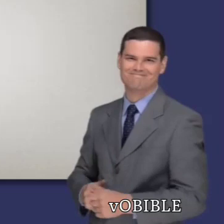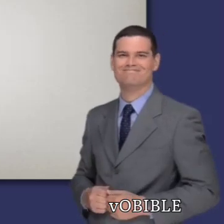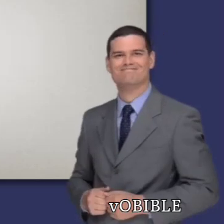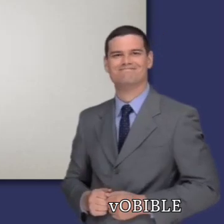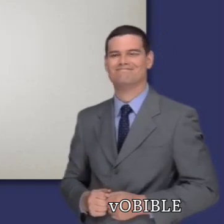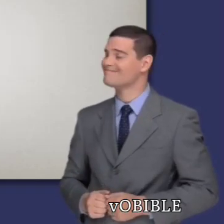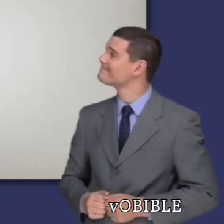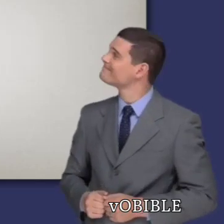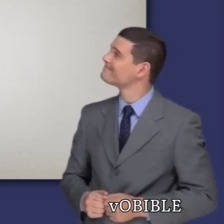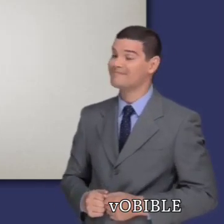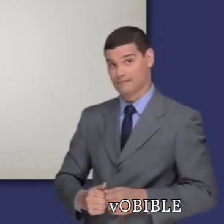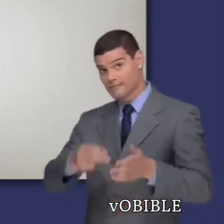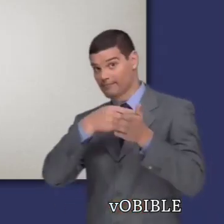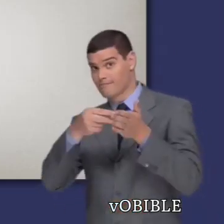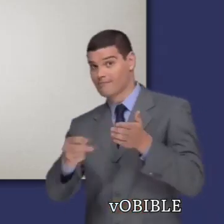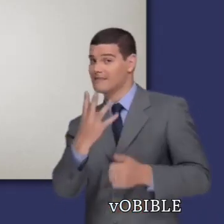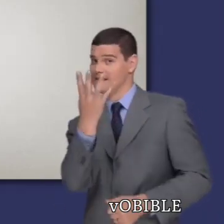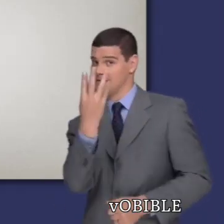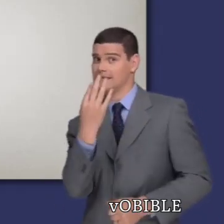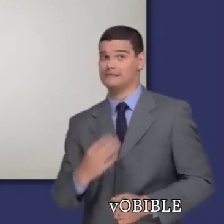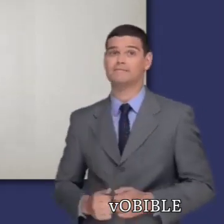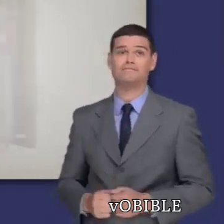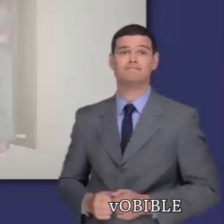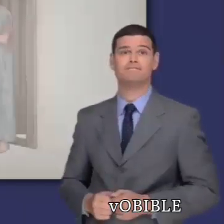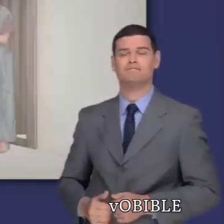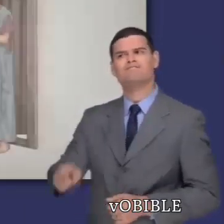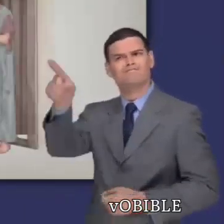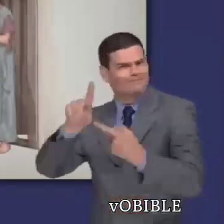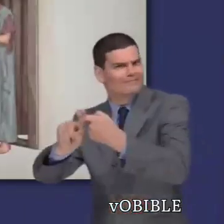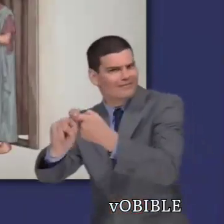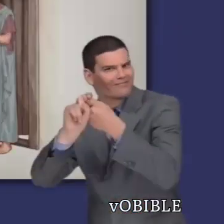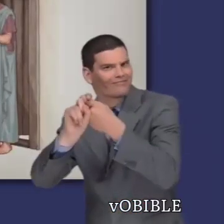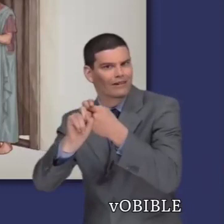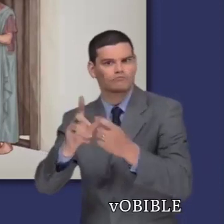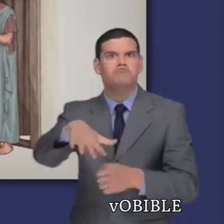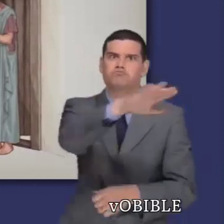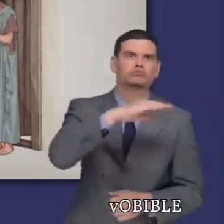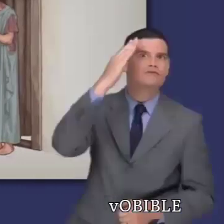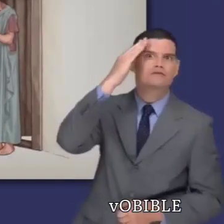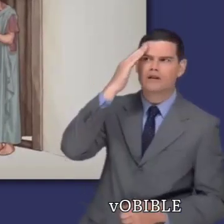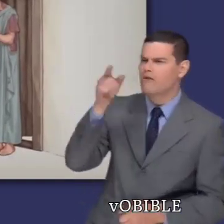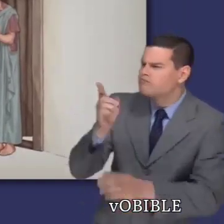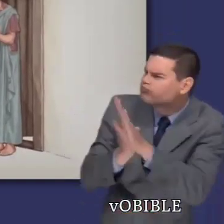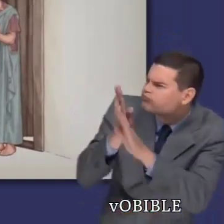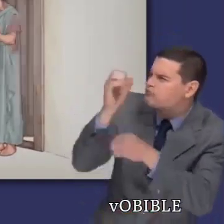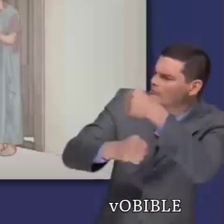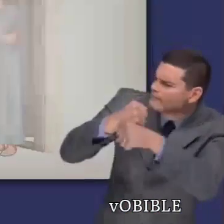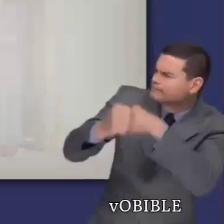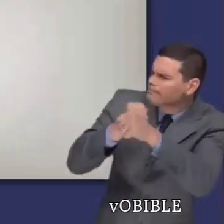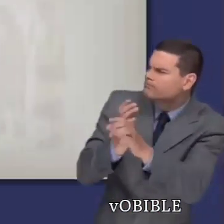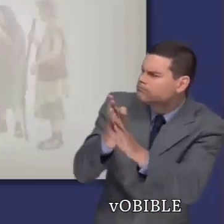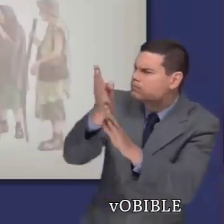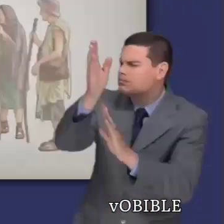Tercera de Juan tiene 14 versículos. A Gayo se le conocía por ser un siervo de Dios leal, que siempre